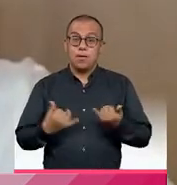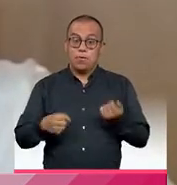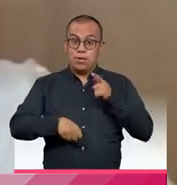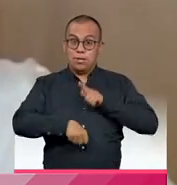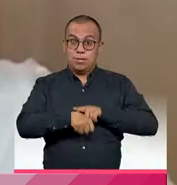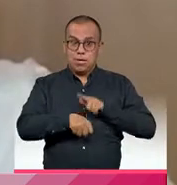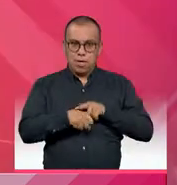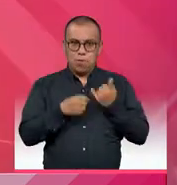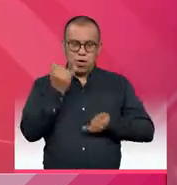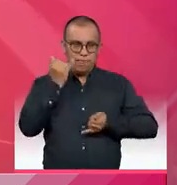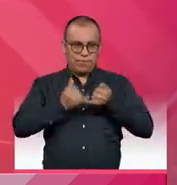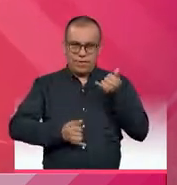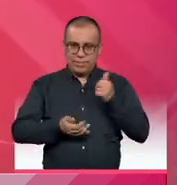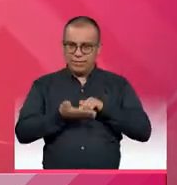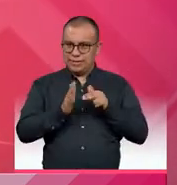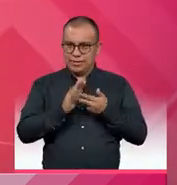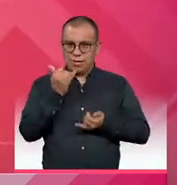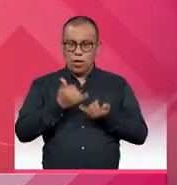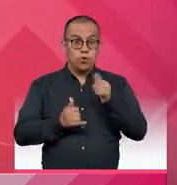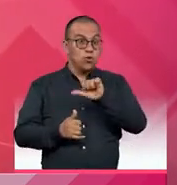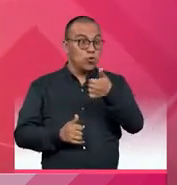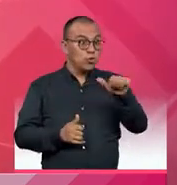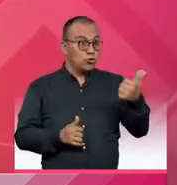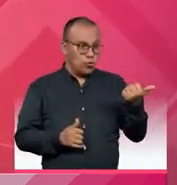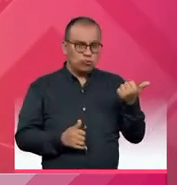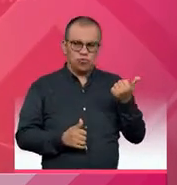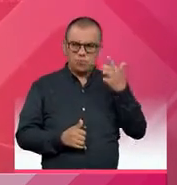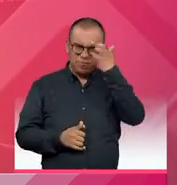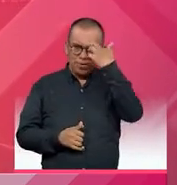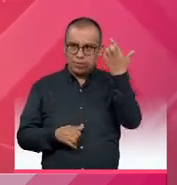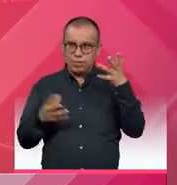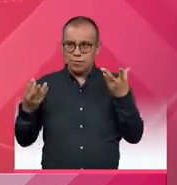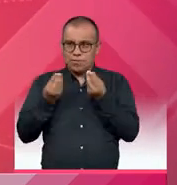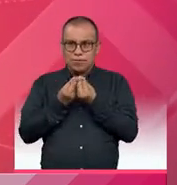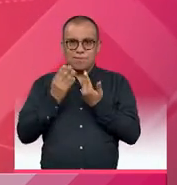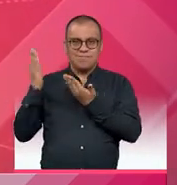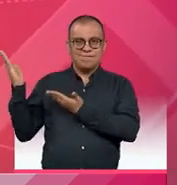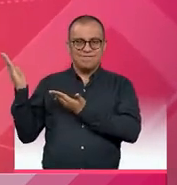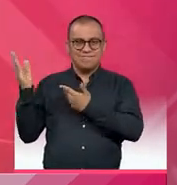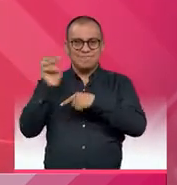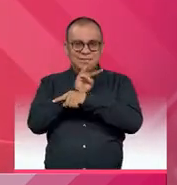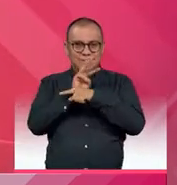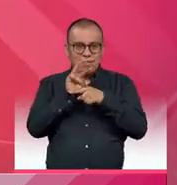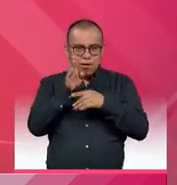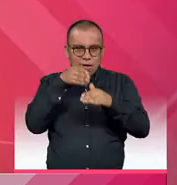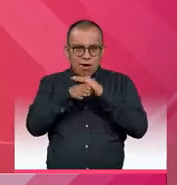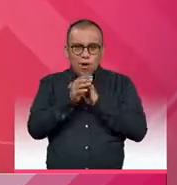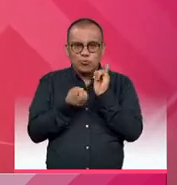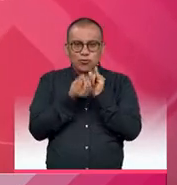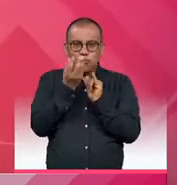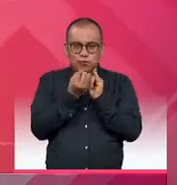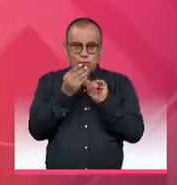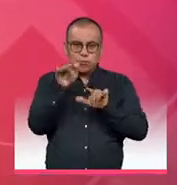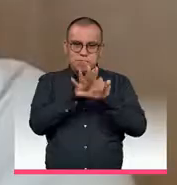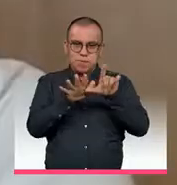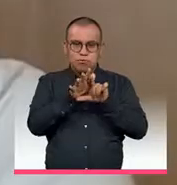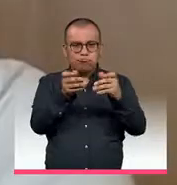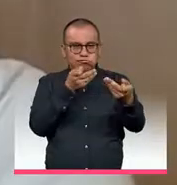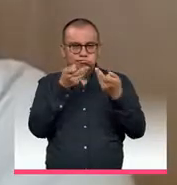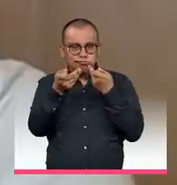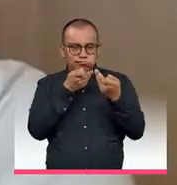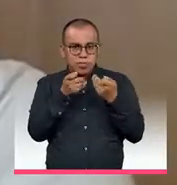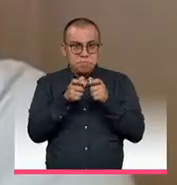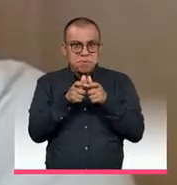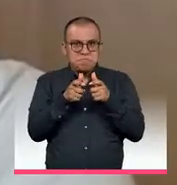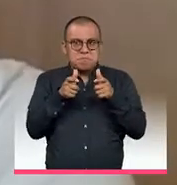jugando cuartos de final. De paso, él y otros 10 ajedrecistas crearon Elite Colombian Chess, un canal de YouTube sobre el deporte. La idea es estar